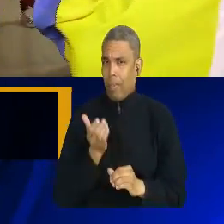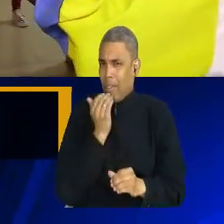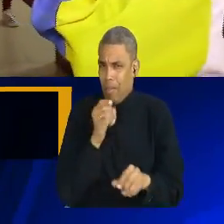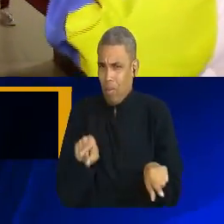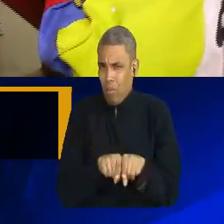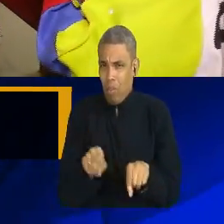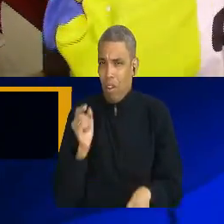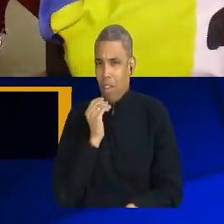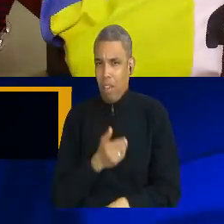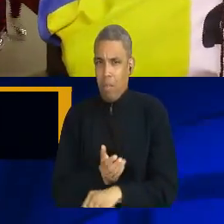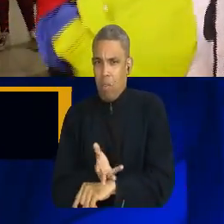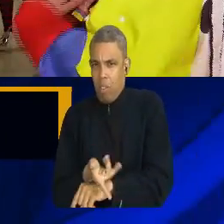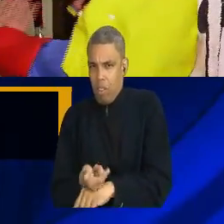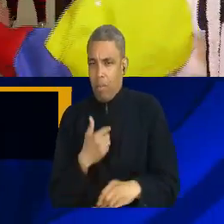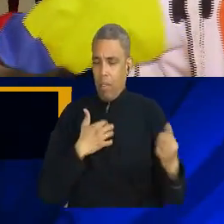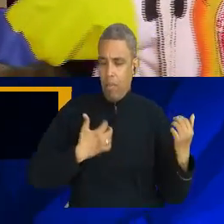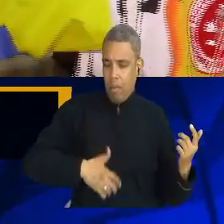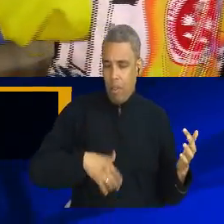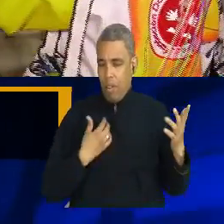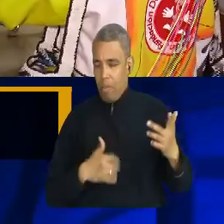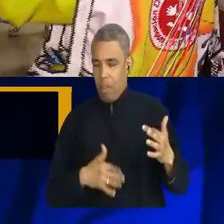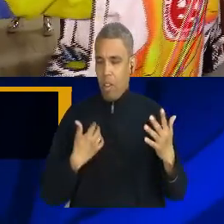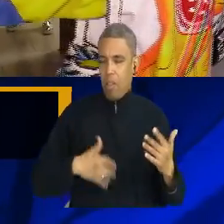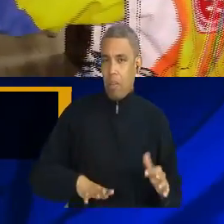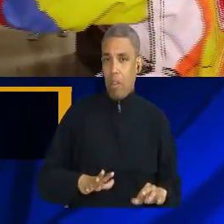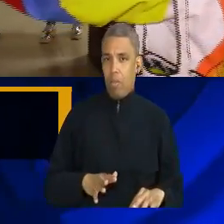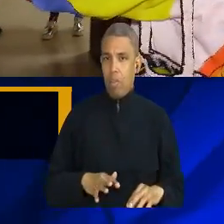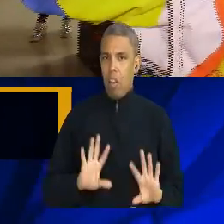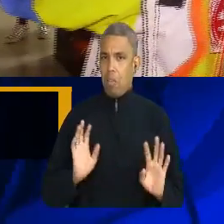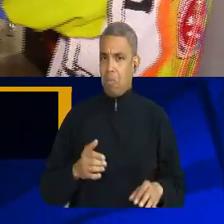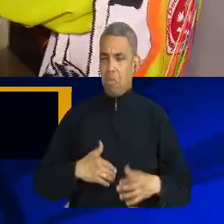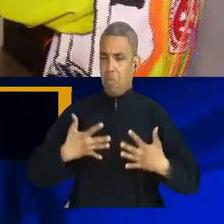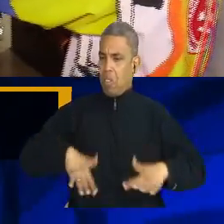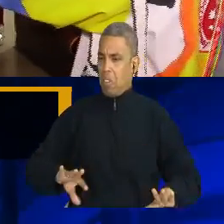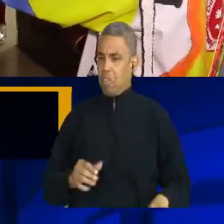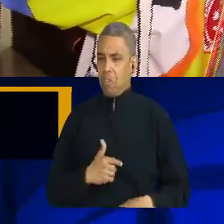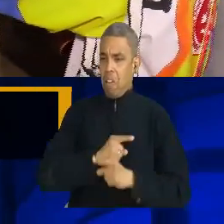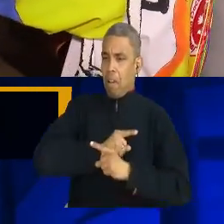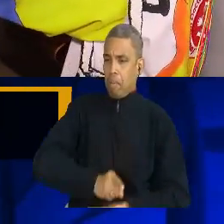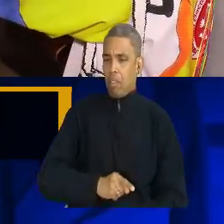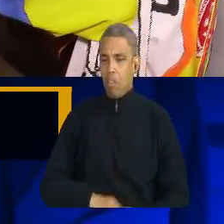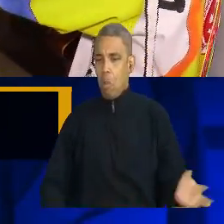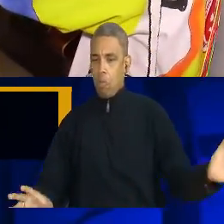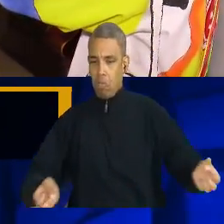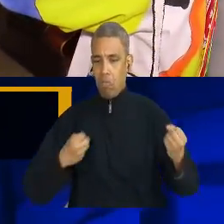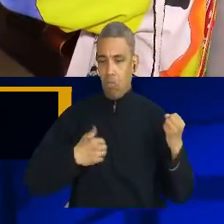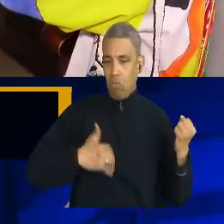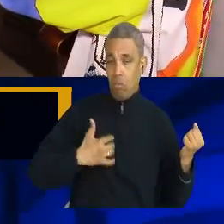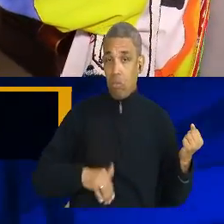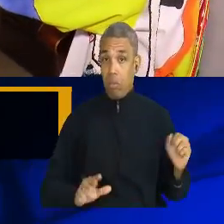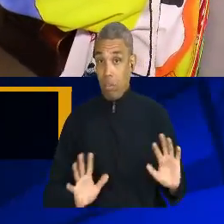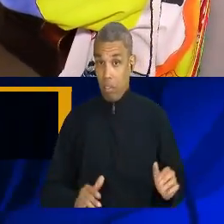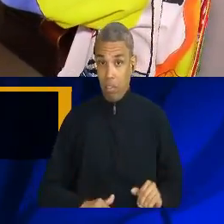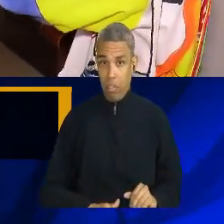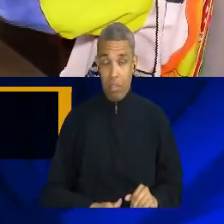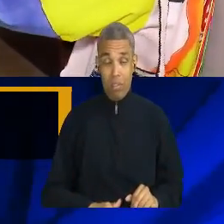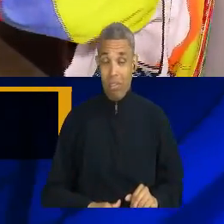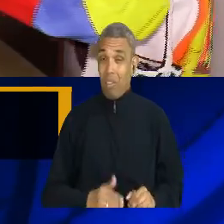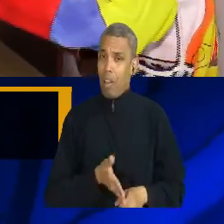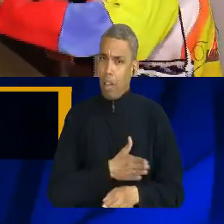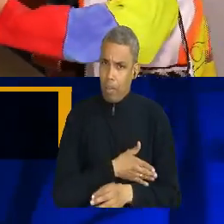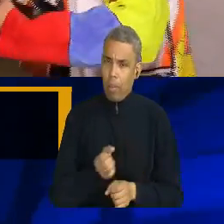nosotros debemos saber exactamente, como los voluntarios, deben saber exactamente qué deben hacer en una habitación.